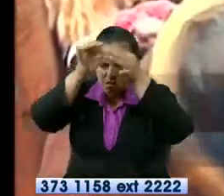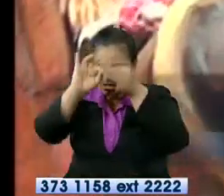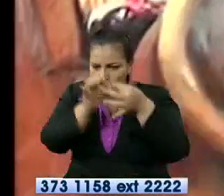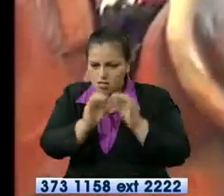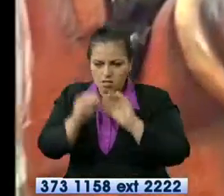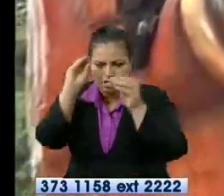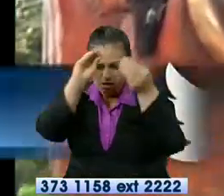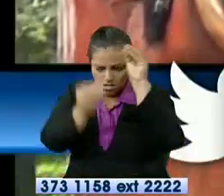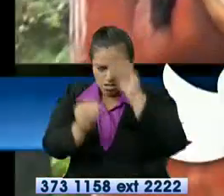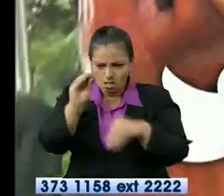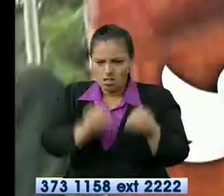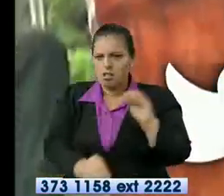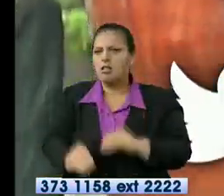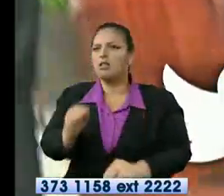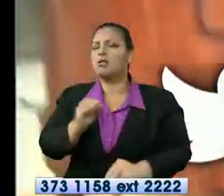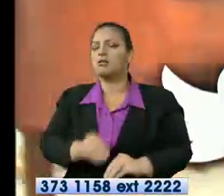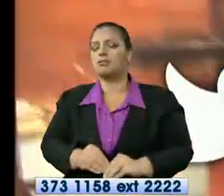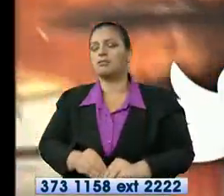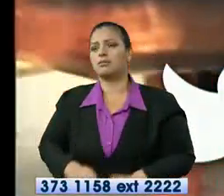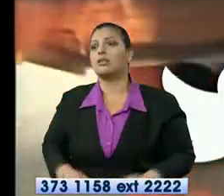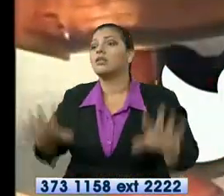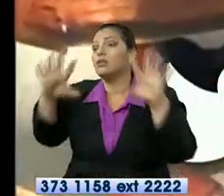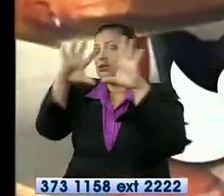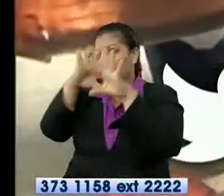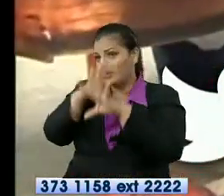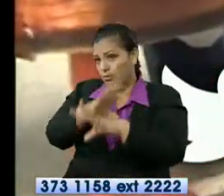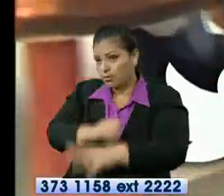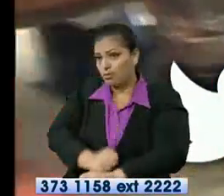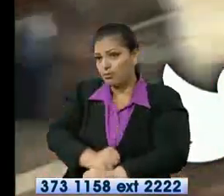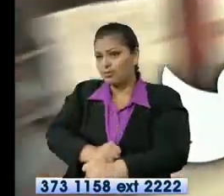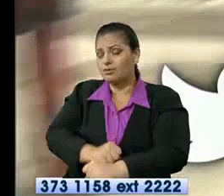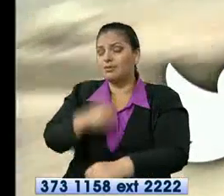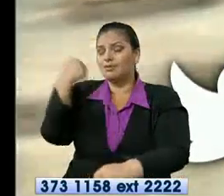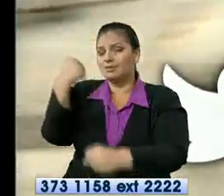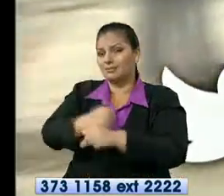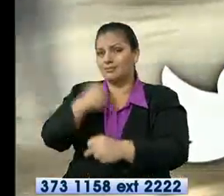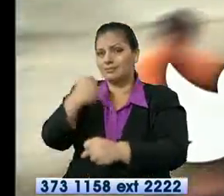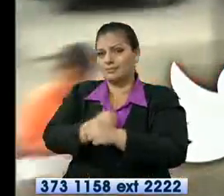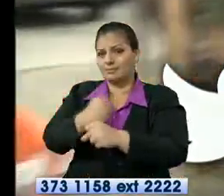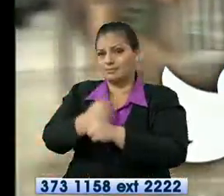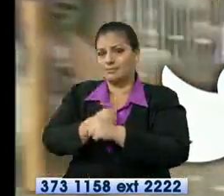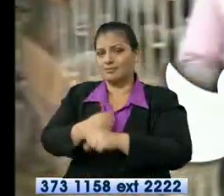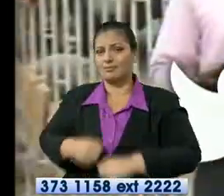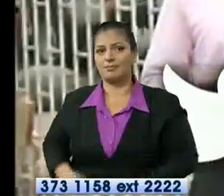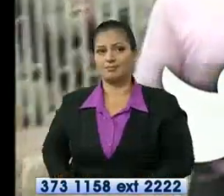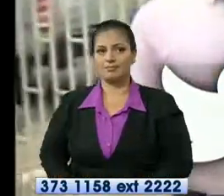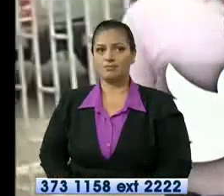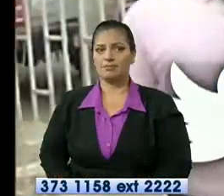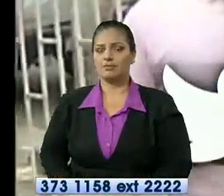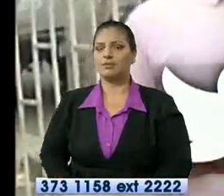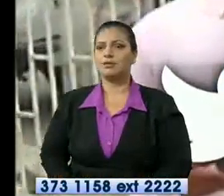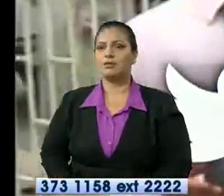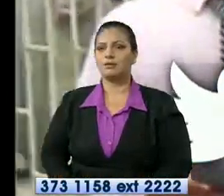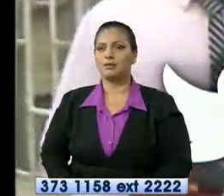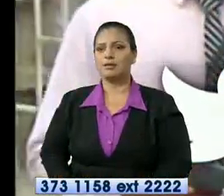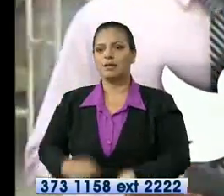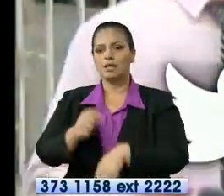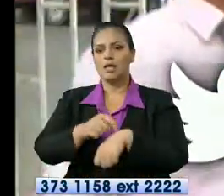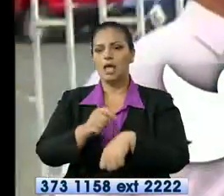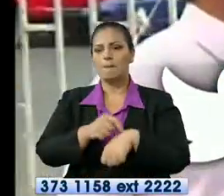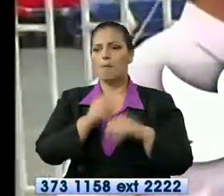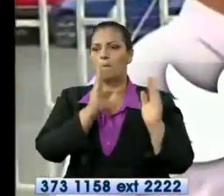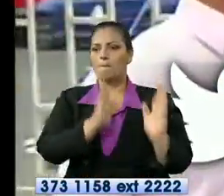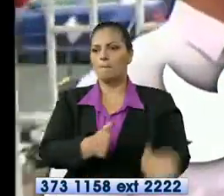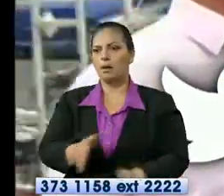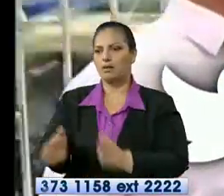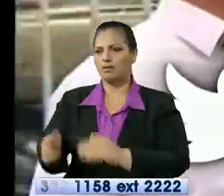ustedes? Por ejemplo, más las noches, porque tenemos que distribuir el tiempo de nosotros. ¿Han pasado